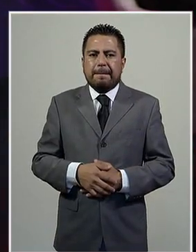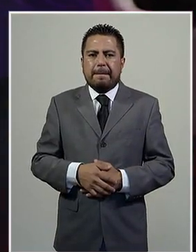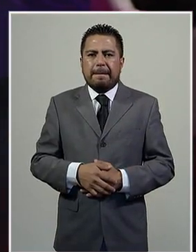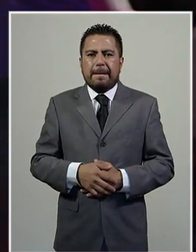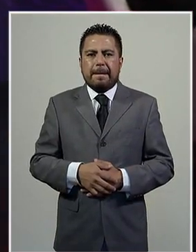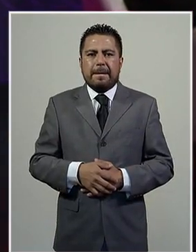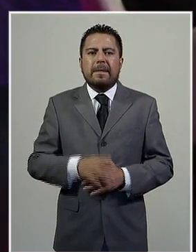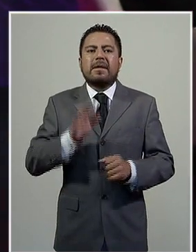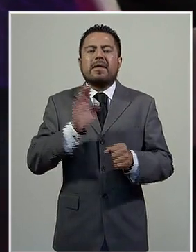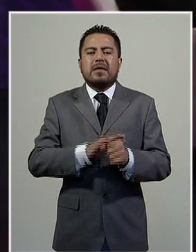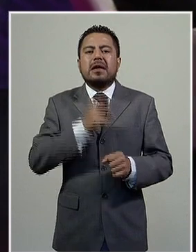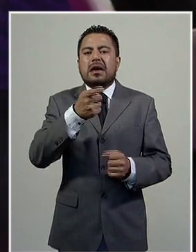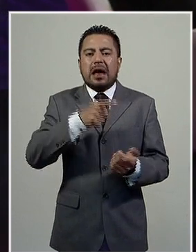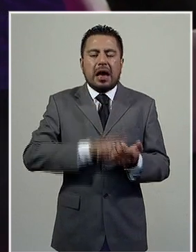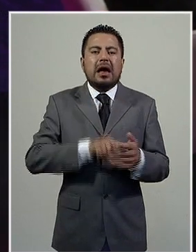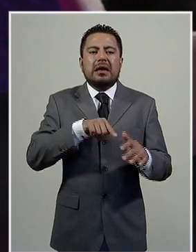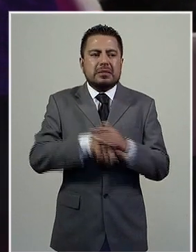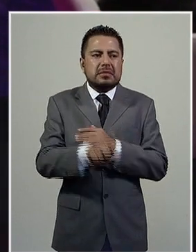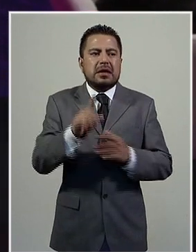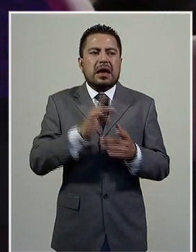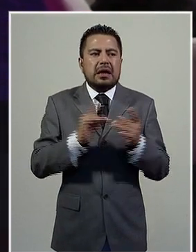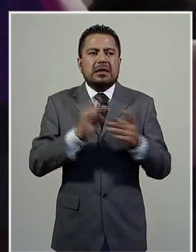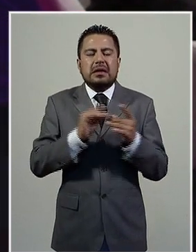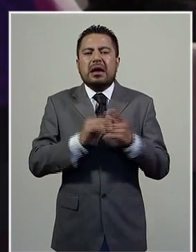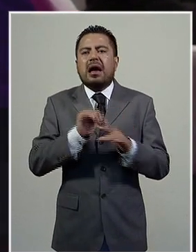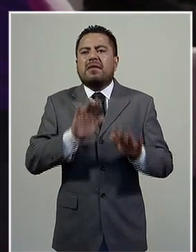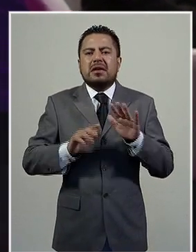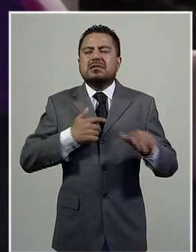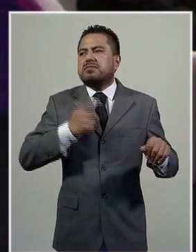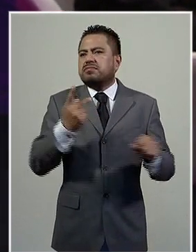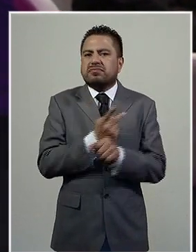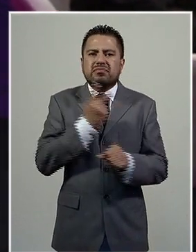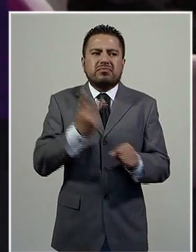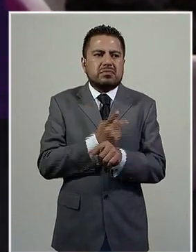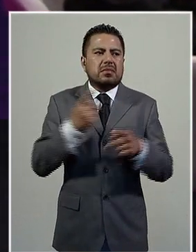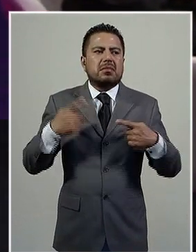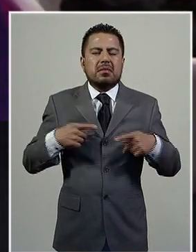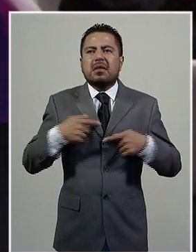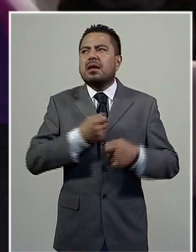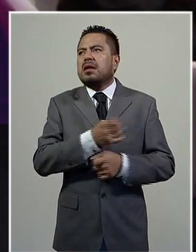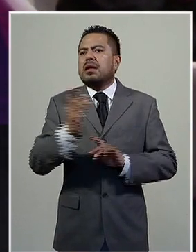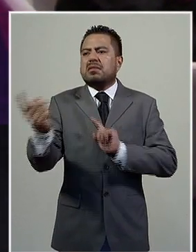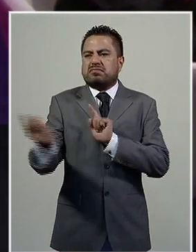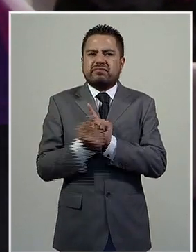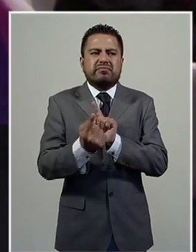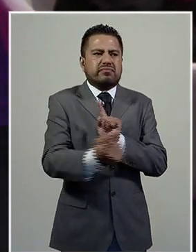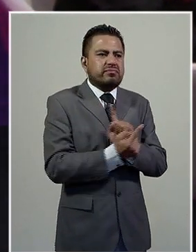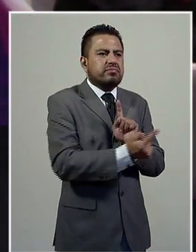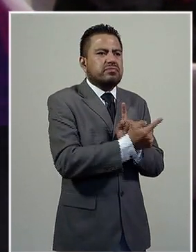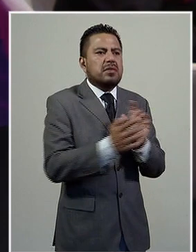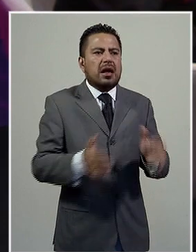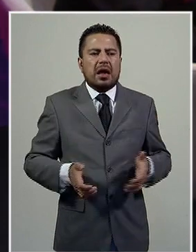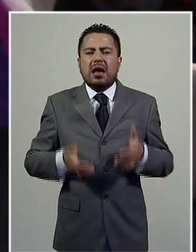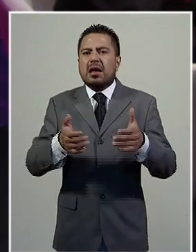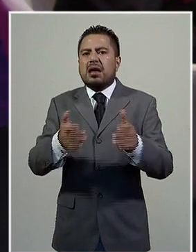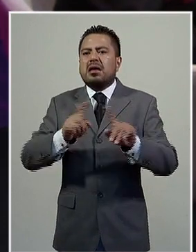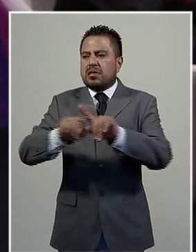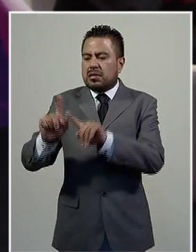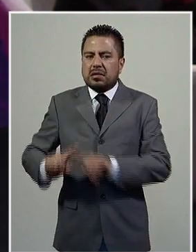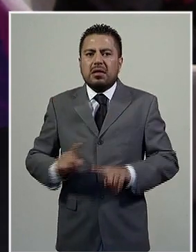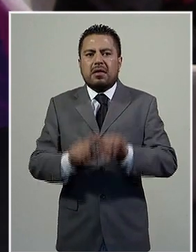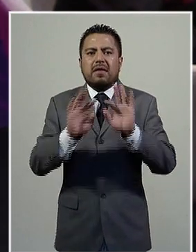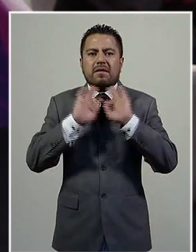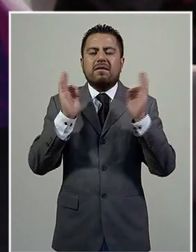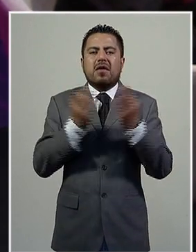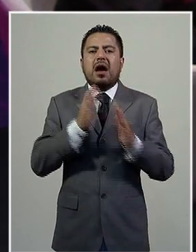Entonces, pues ya entras en estas explicaciones. También me ha pasado eso de que muchas personas se me acercan en la calle de diferentes